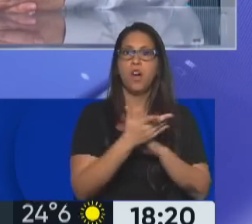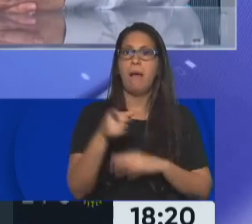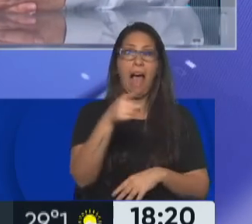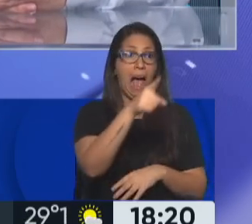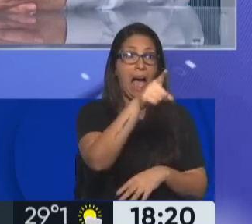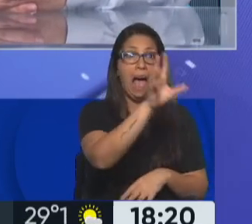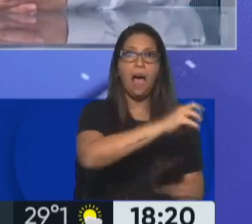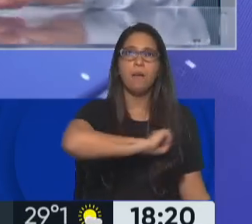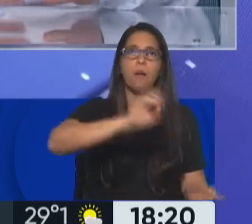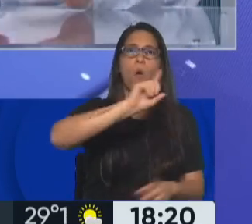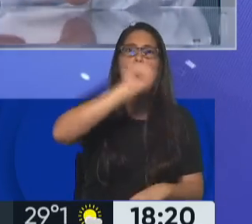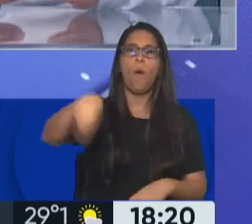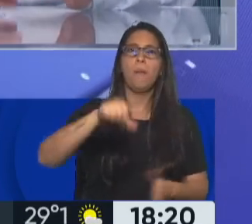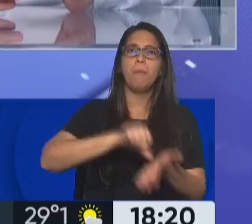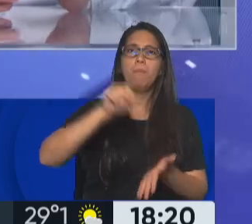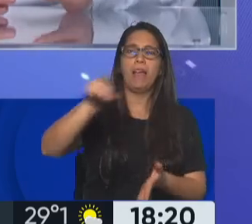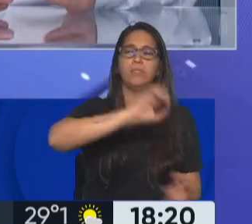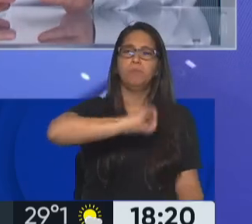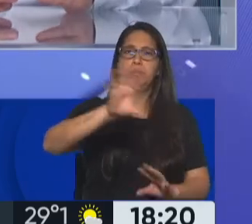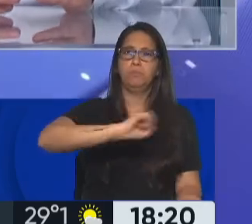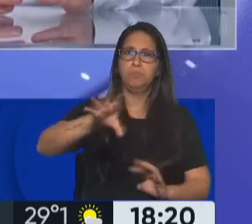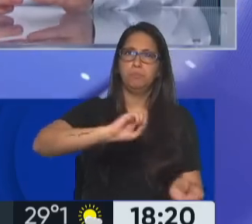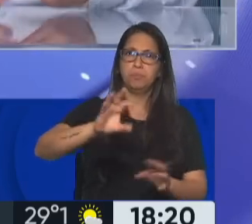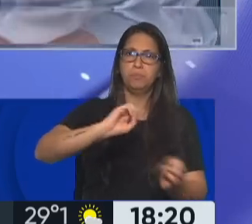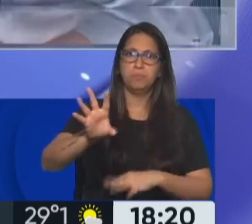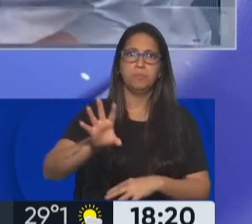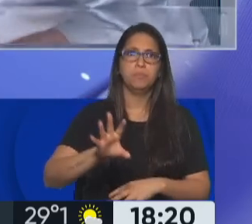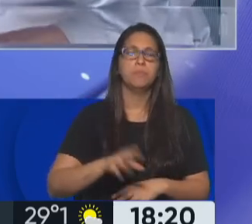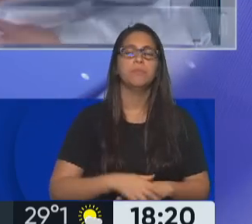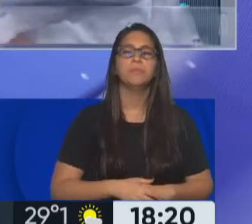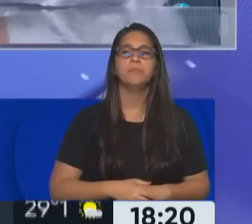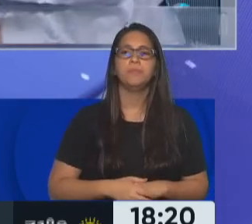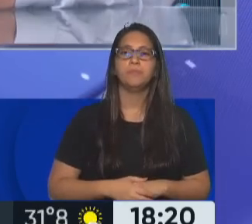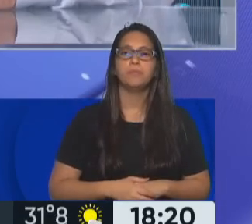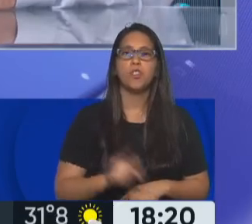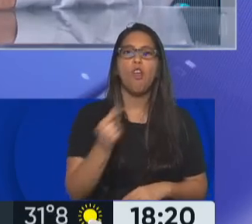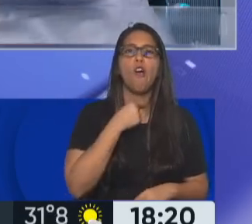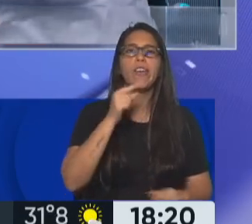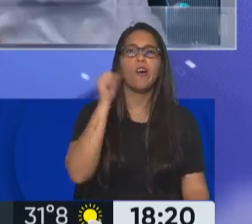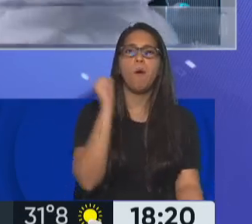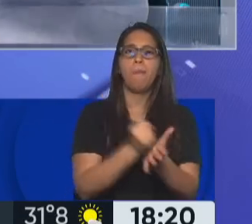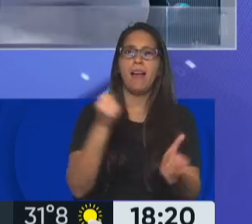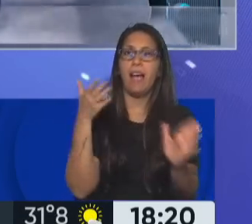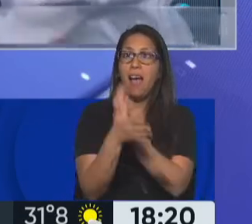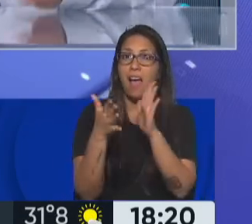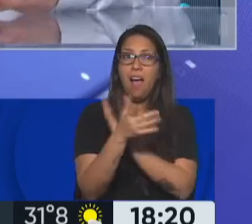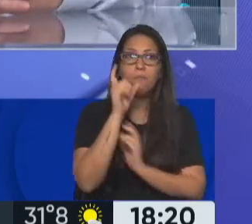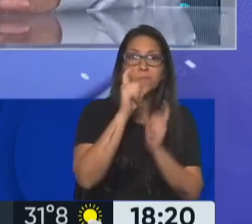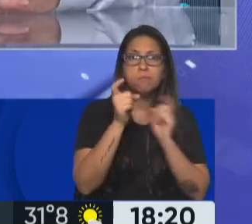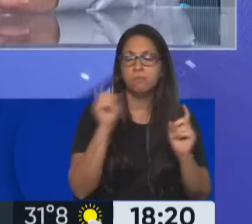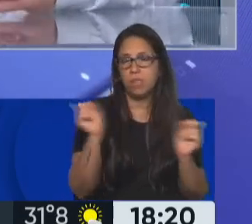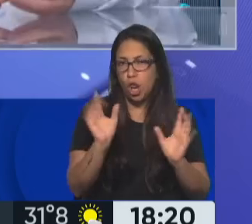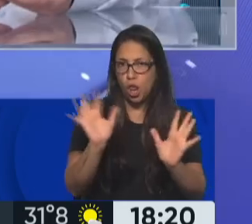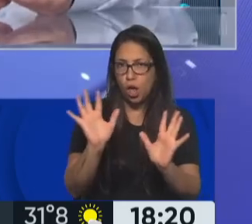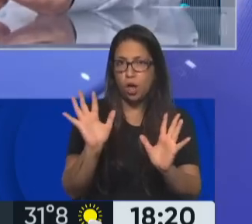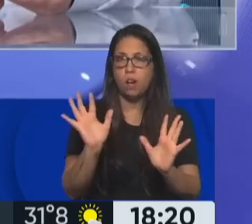deportaciones masivas en el que pagaran, entre comillas, justos por pecadores, y no quiero con esto estigmatizar la migración irregular, se entiende, pero perfecto.